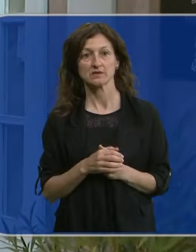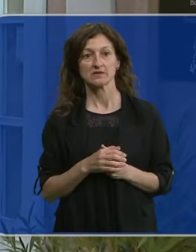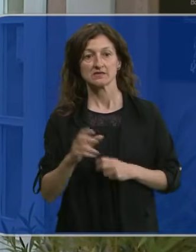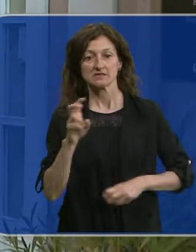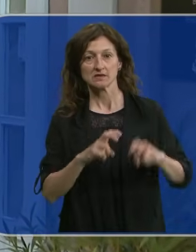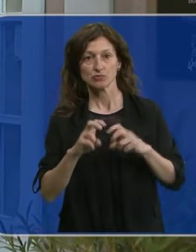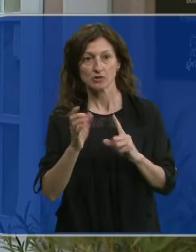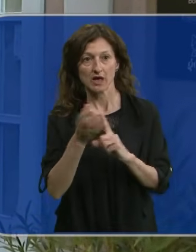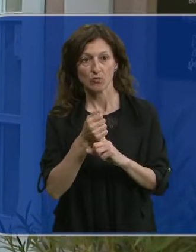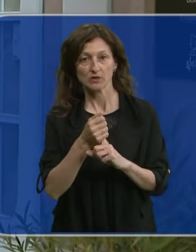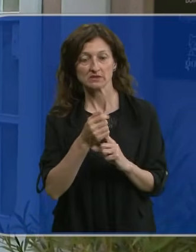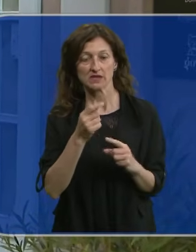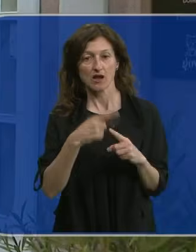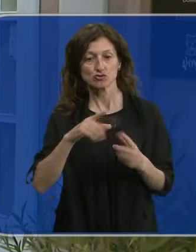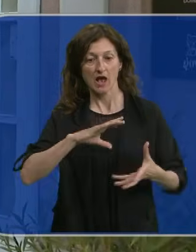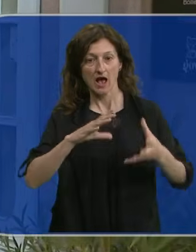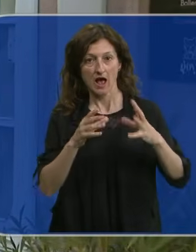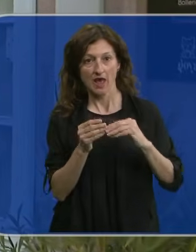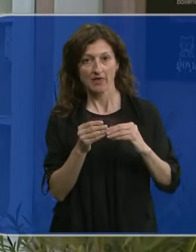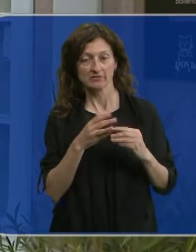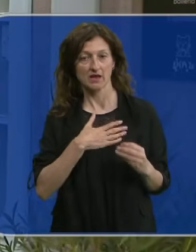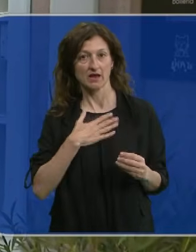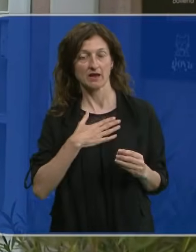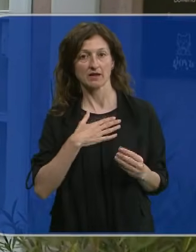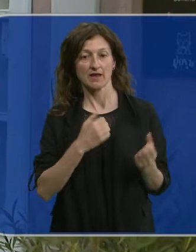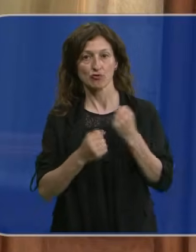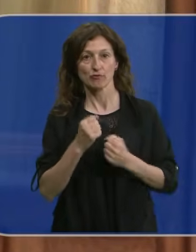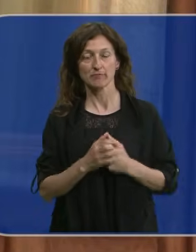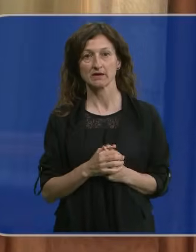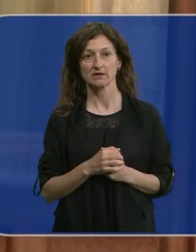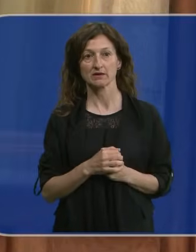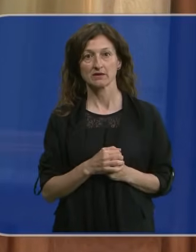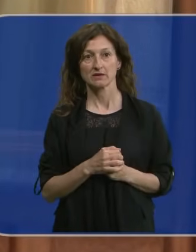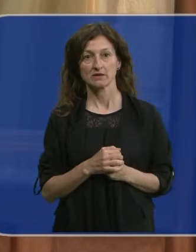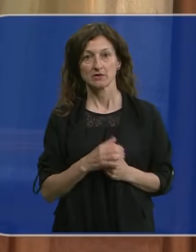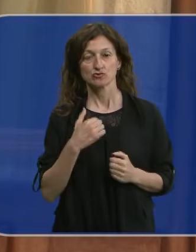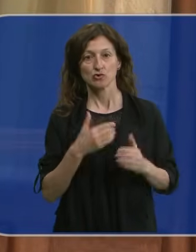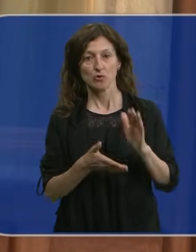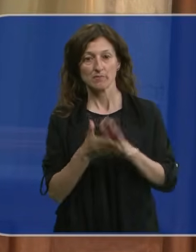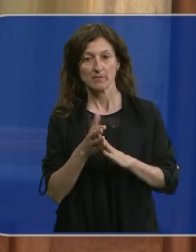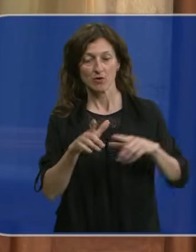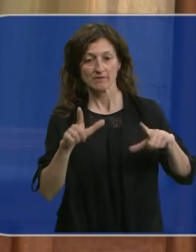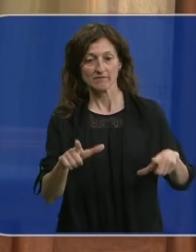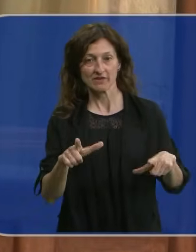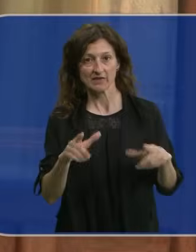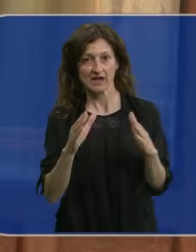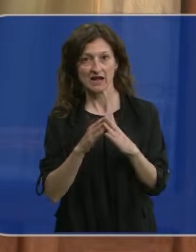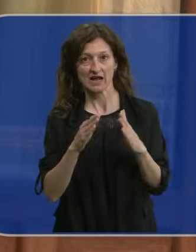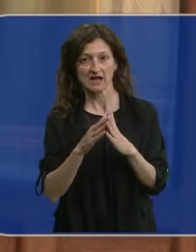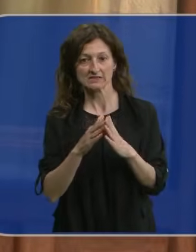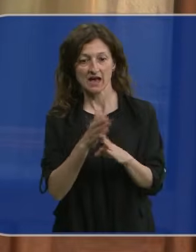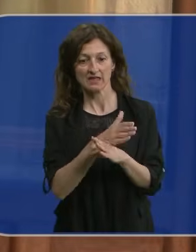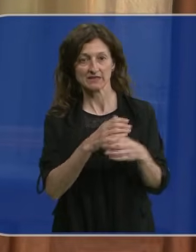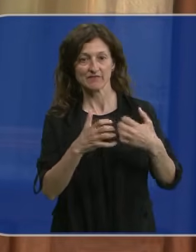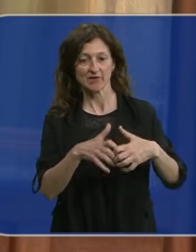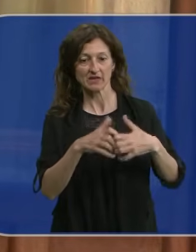encuentra y puedes encontrar algo que se te pueda acomodar a tus posibilidades económicas. Yo me iría a una finca, compraría una casa prefabricada